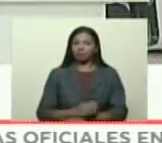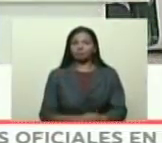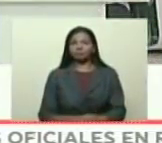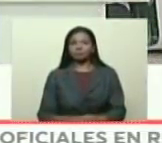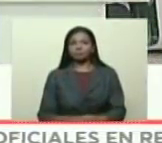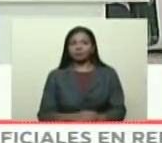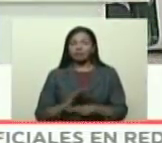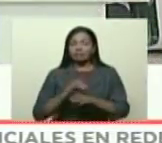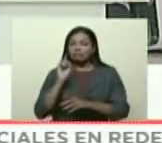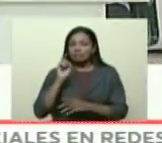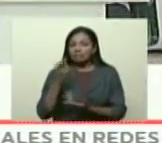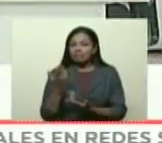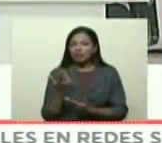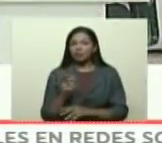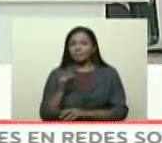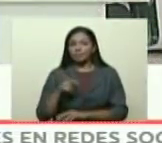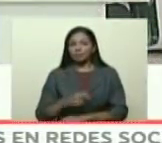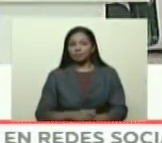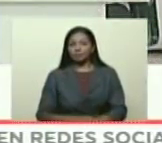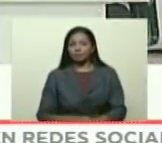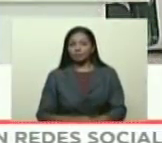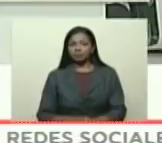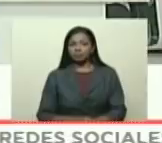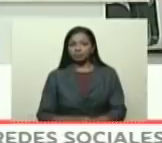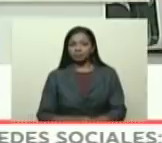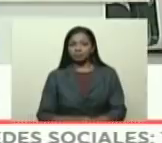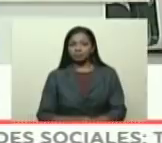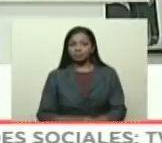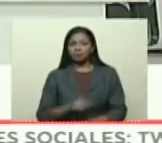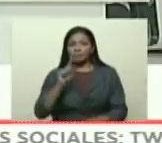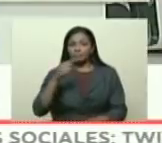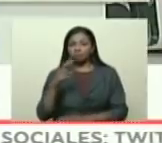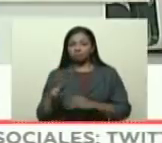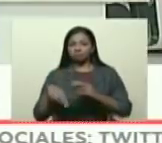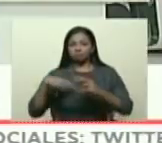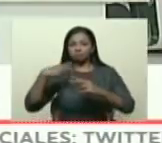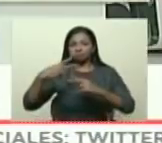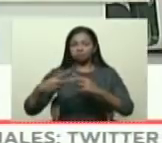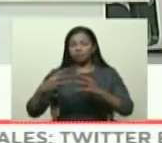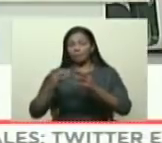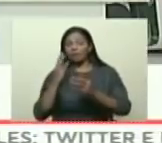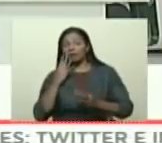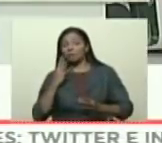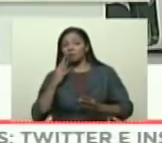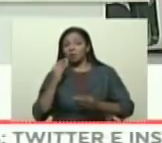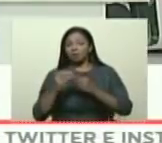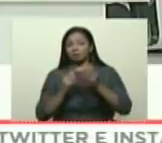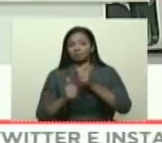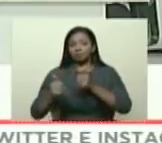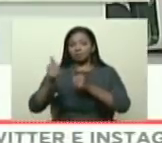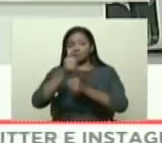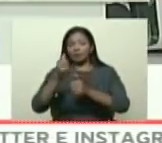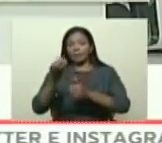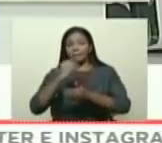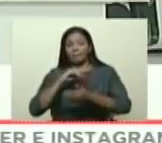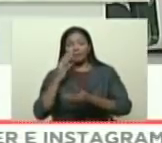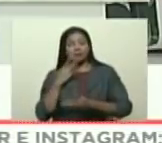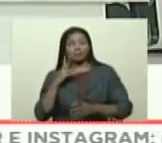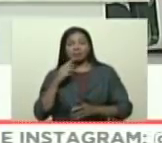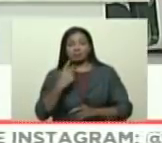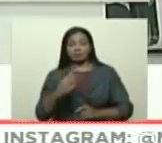es muy necesario. Además, para darle un salto, me dice el